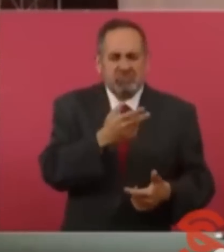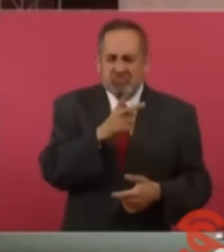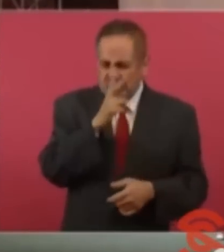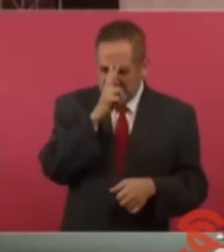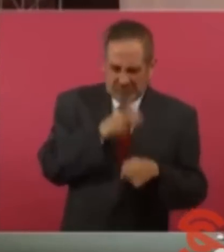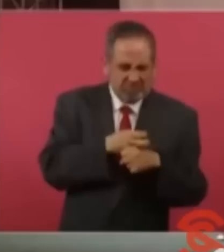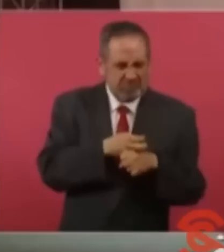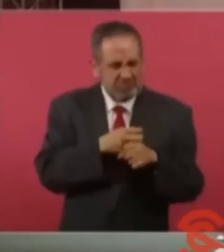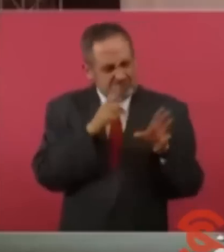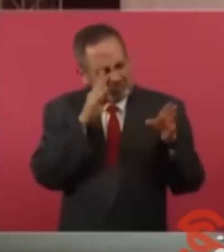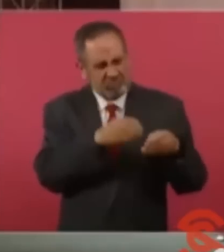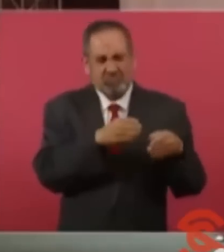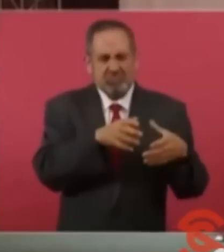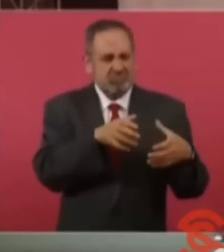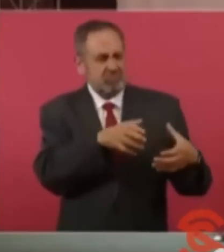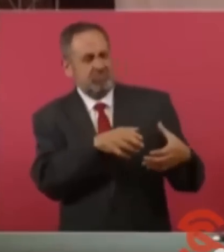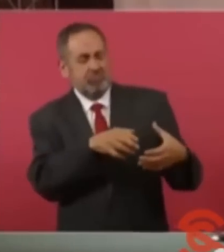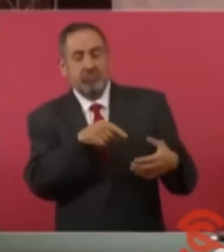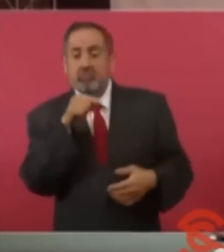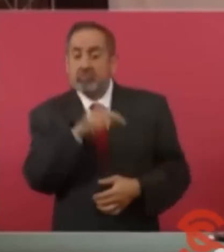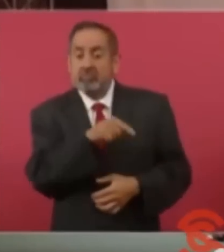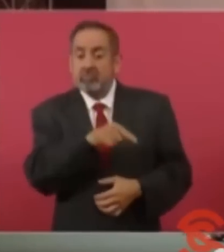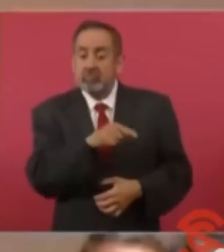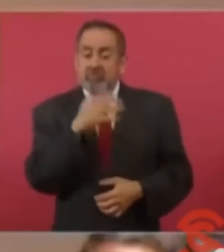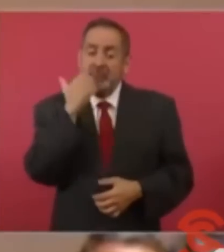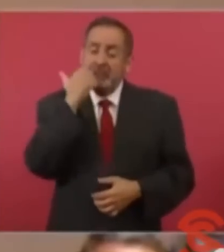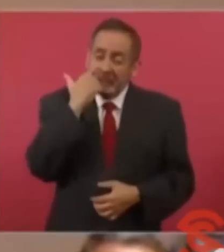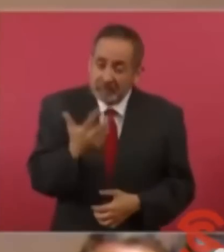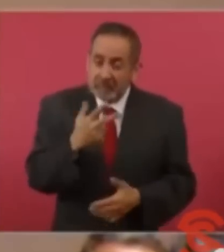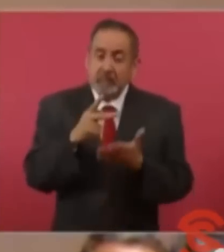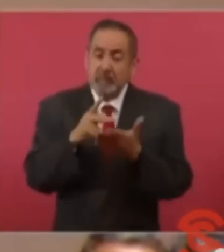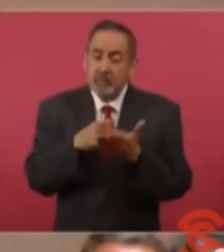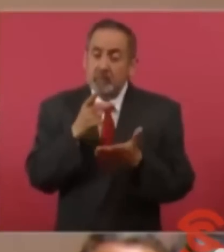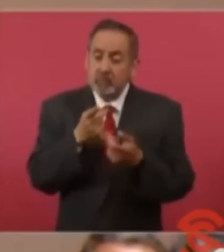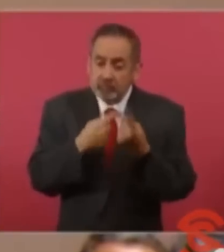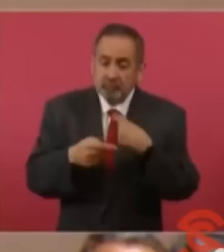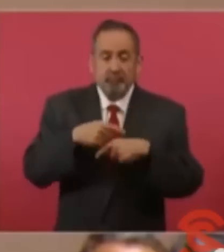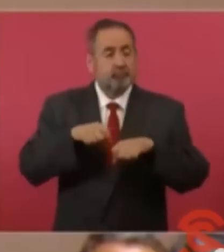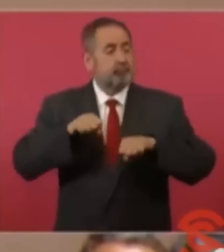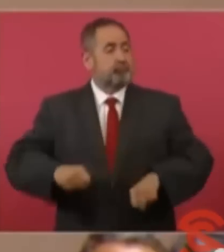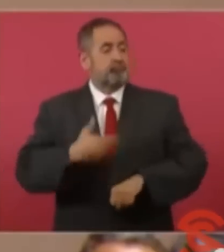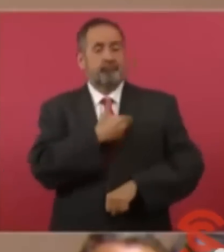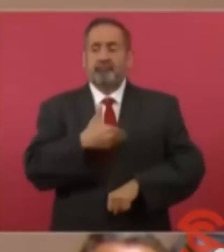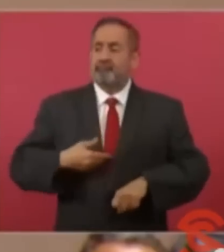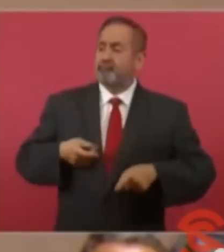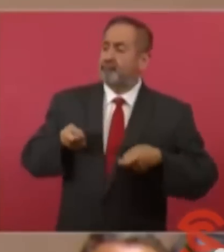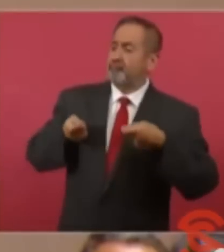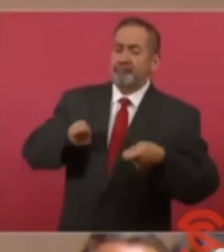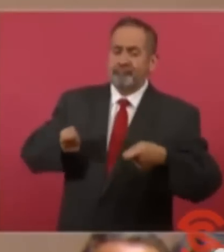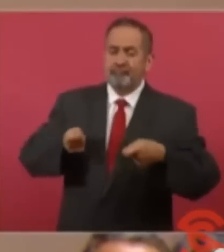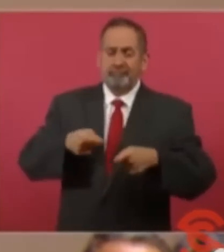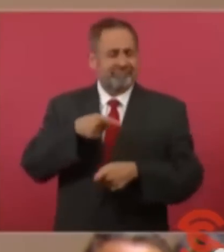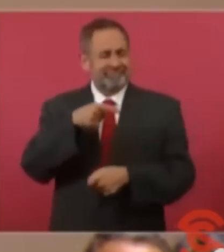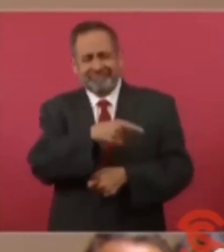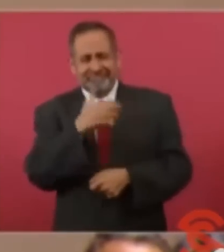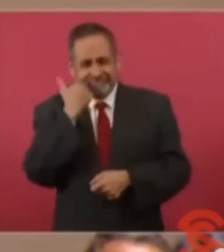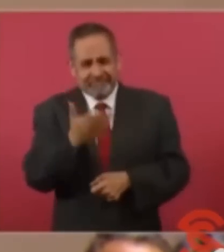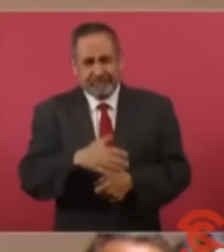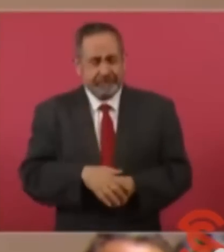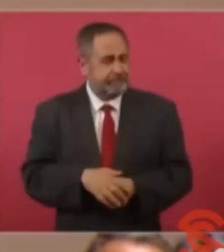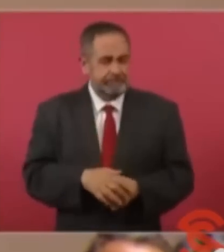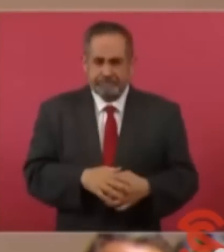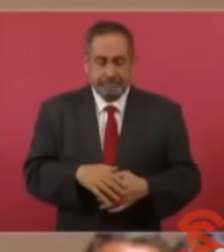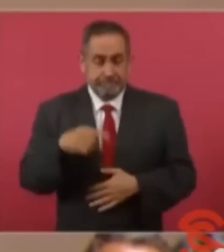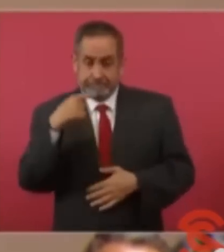obcecada en regresar por sus fueros. Sus